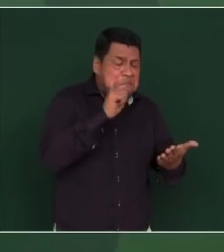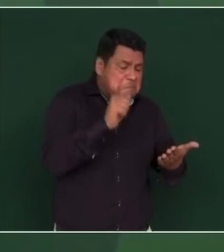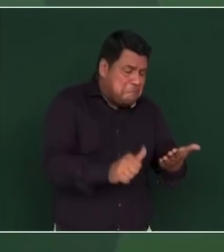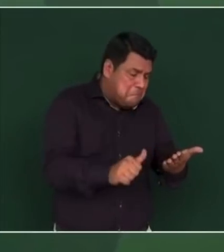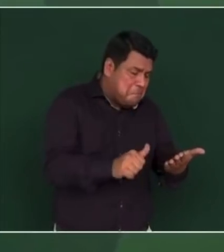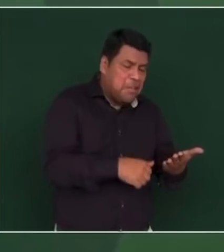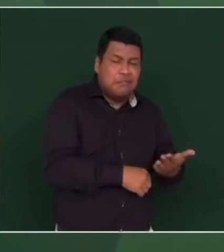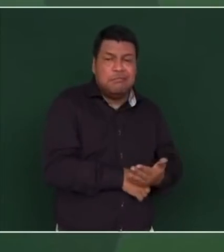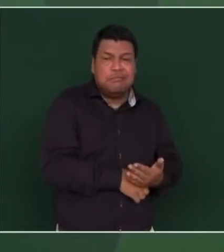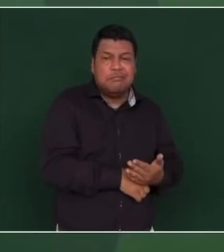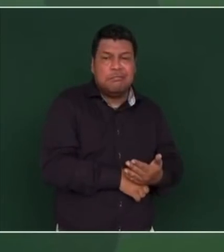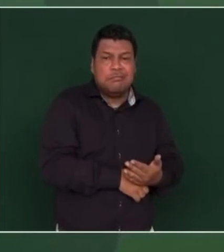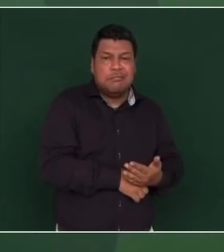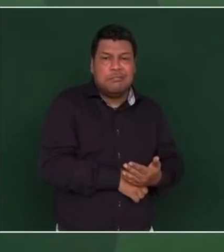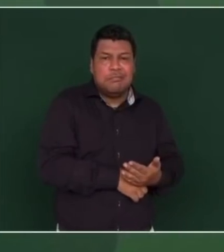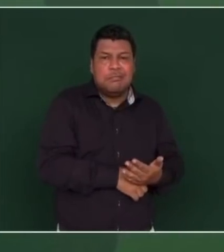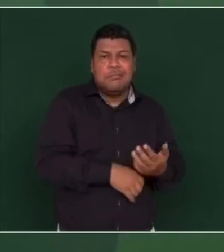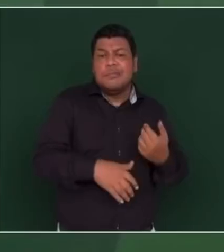y algunos